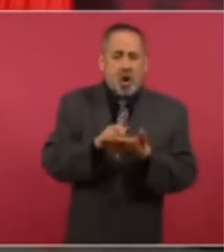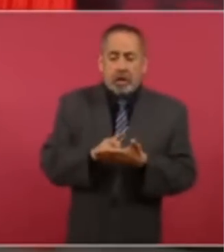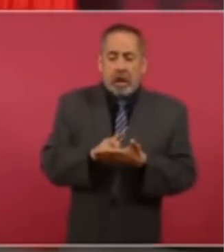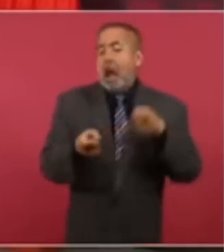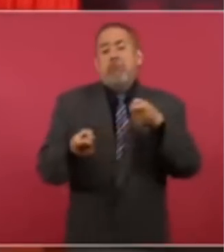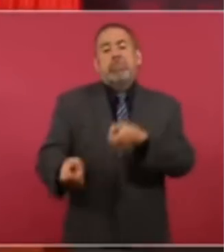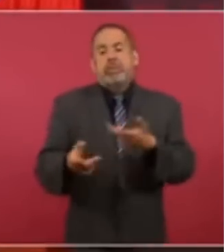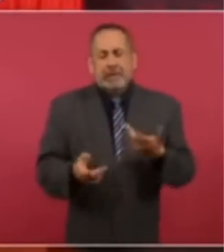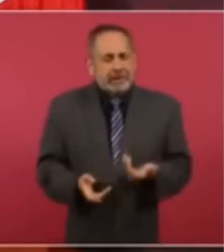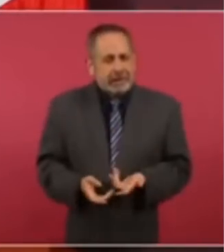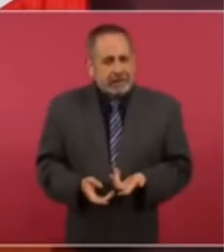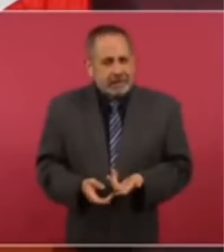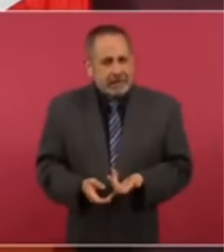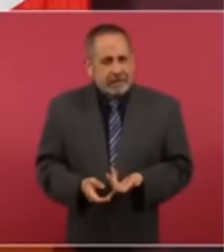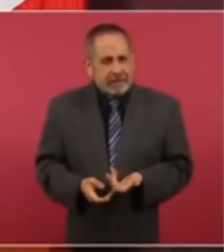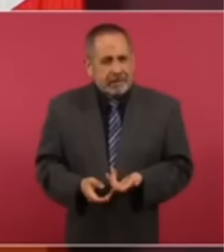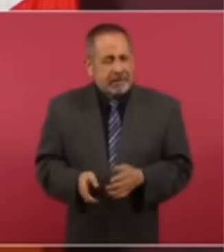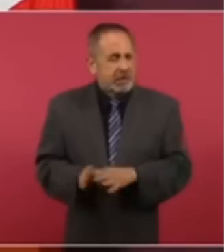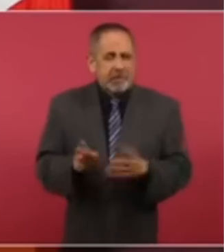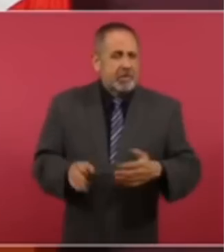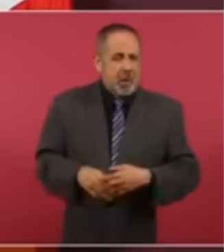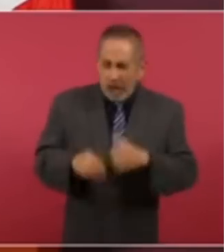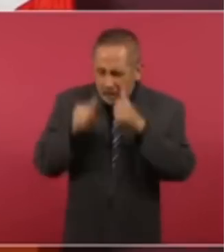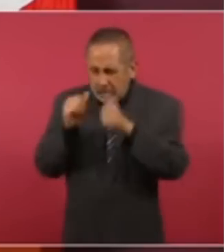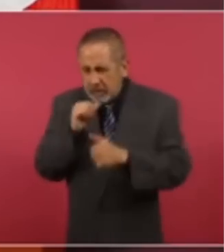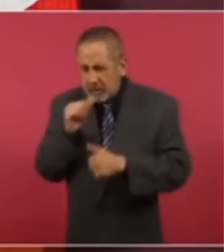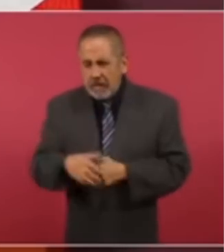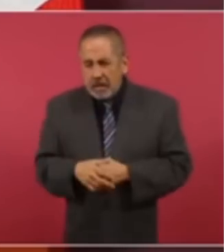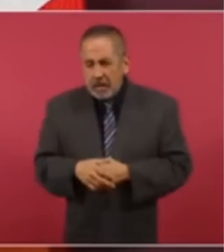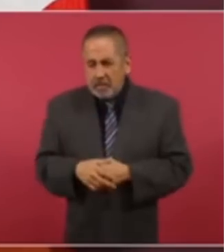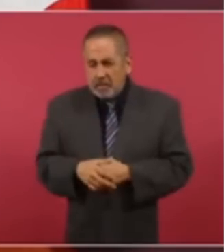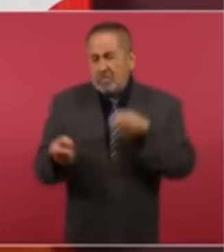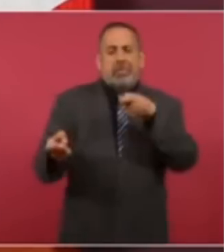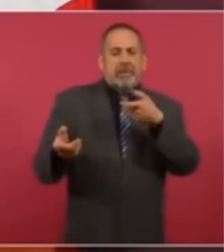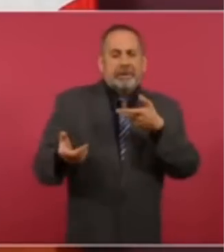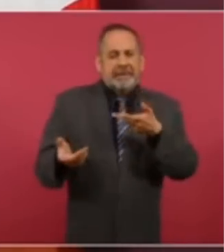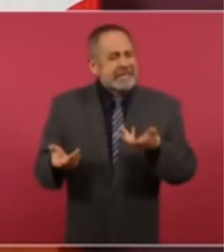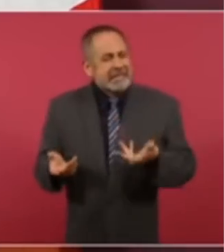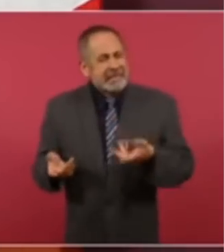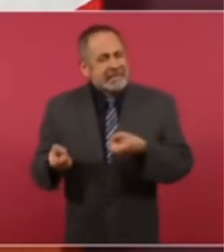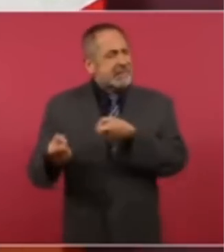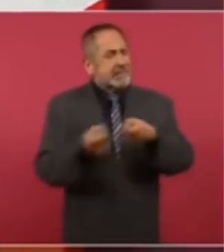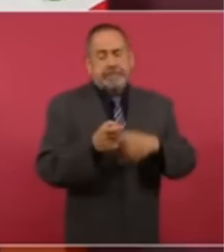la atención que se les da es masacrarlos. No,